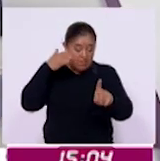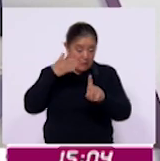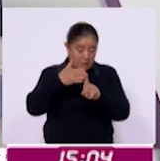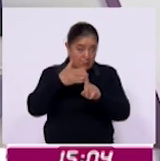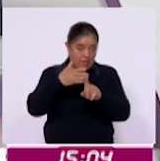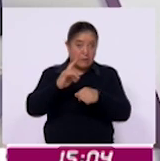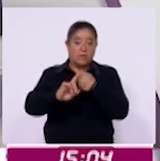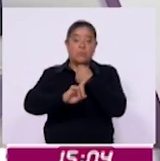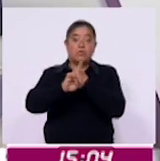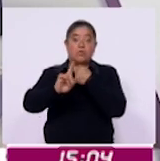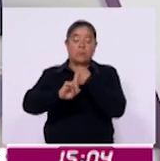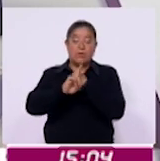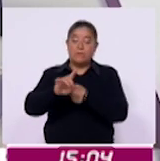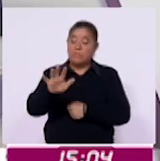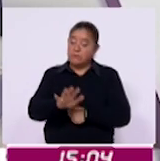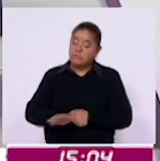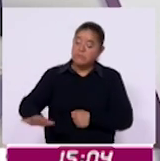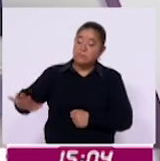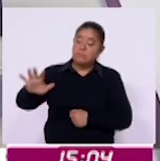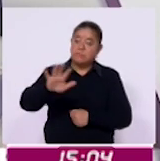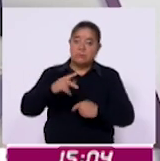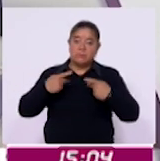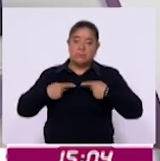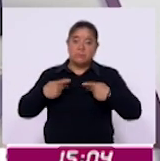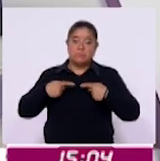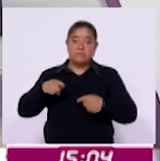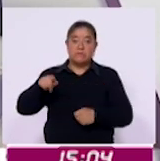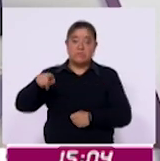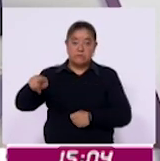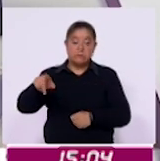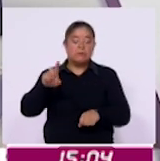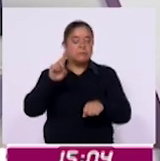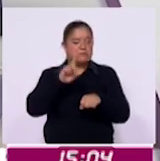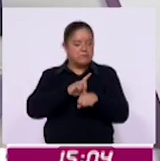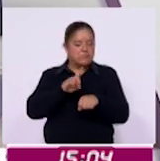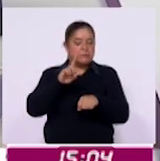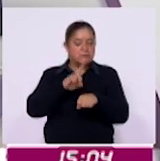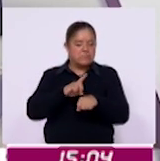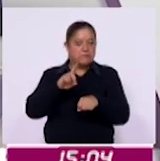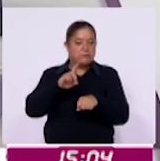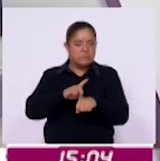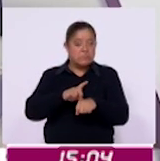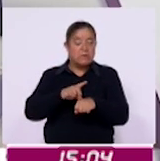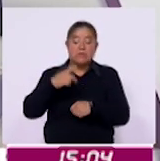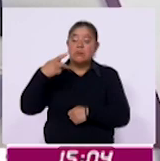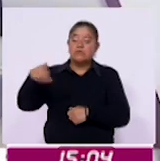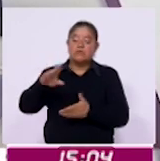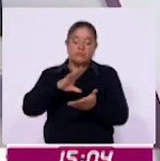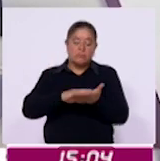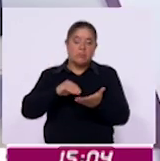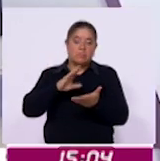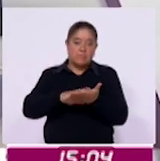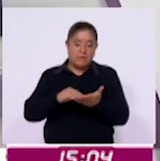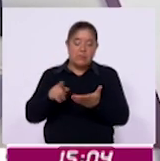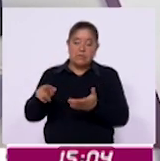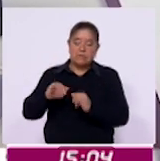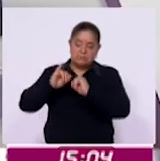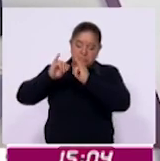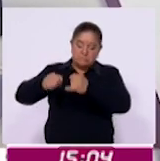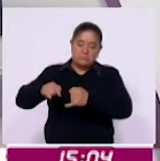problemáticas y situaciones a las que se enfrentan día a día los tlaxcaltecas en la regulación de su documentación de identidad y